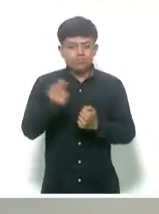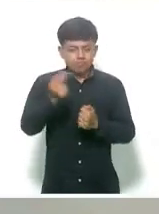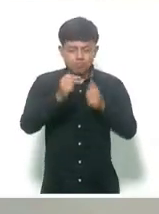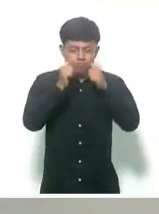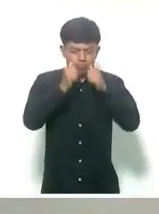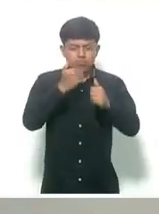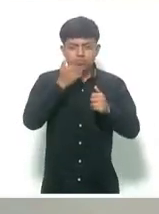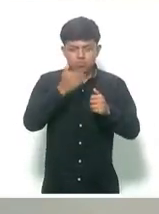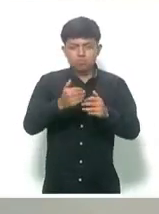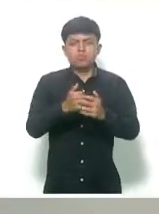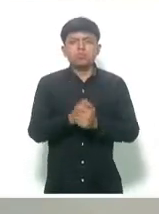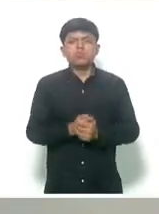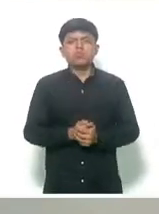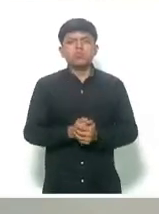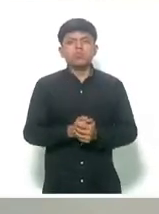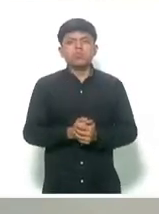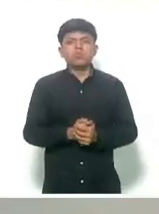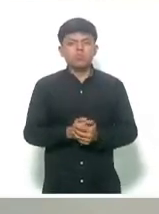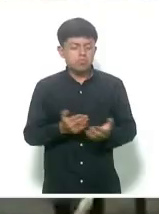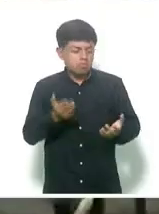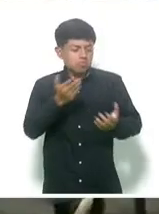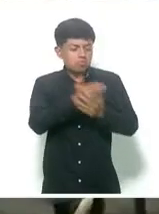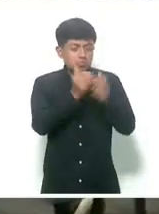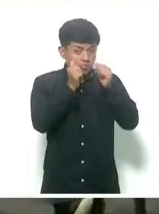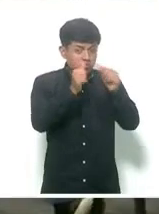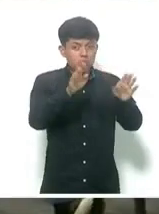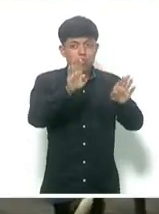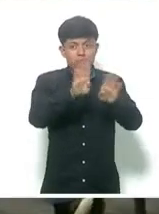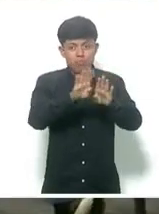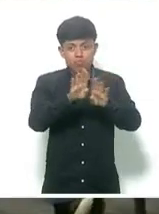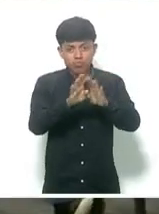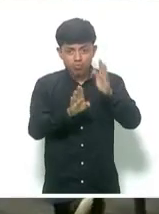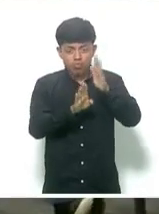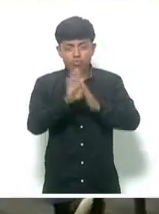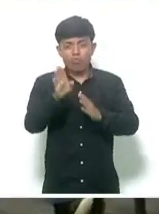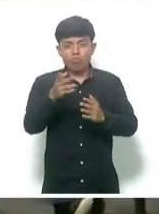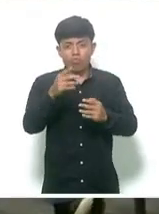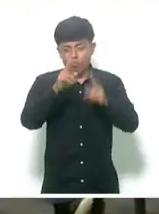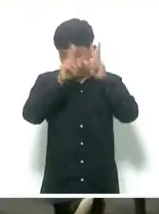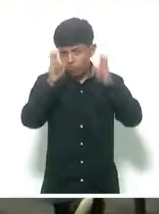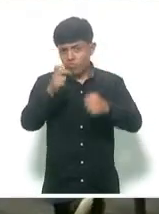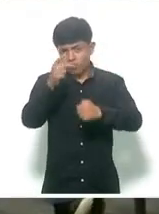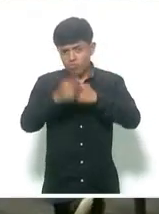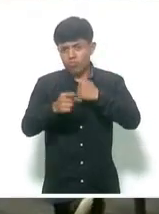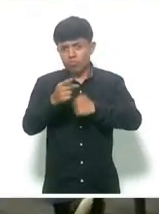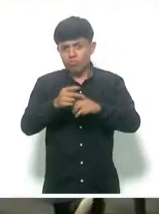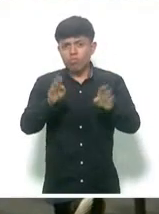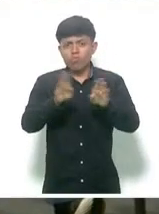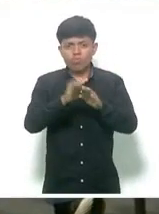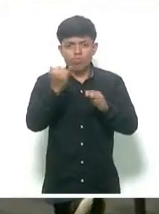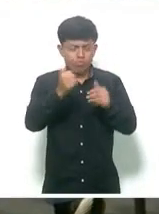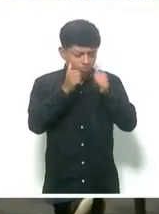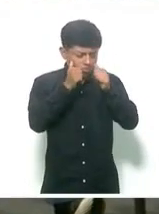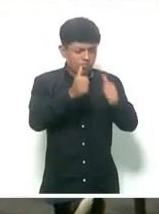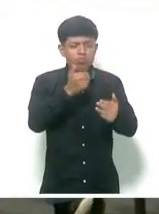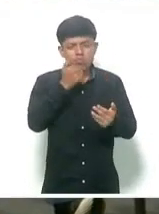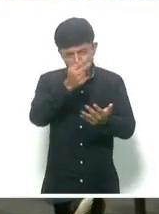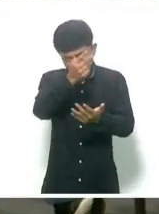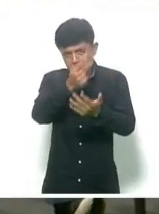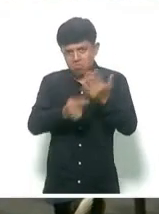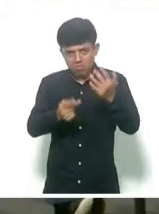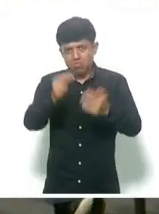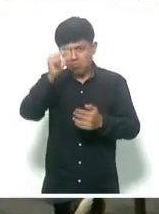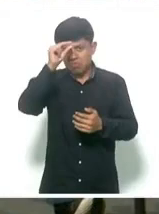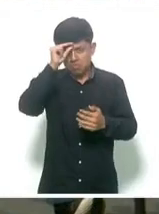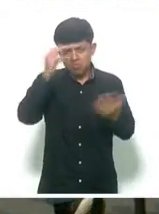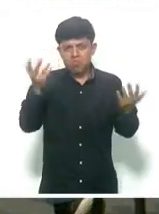zonas digamos de alguna manera que eh tienen un nivel alto en temas delictivos y bueno atenderlo de manera estructural no que